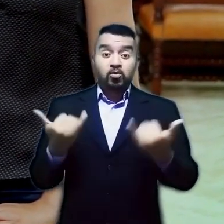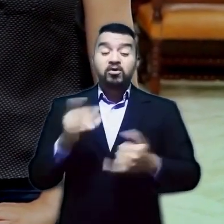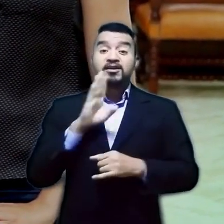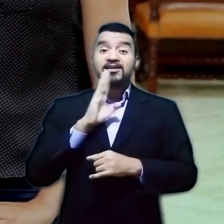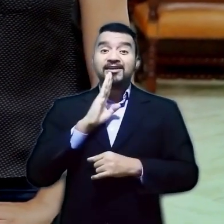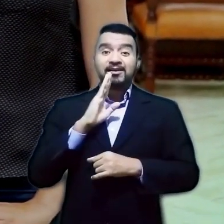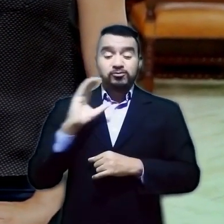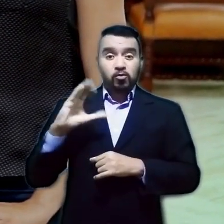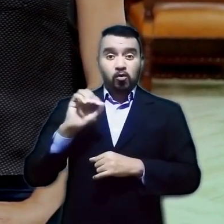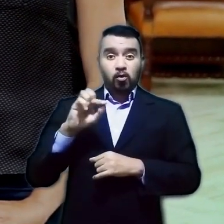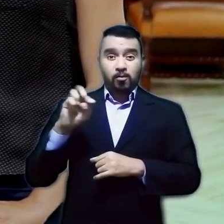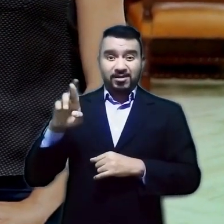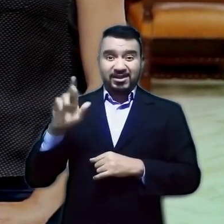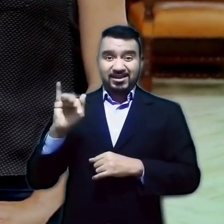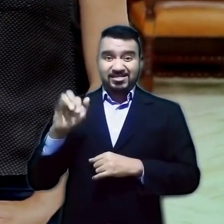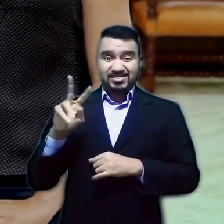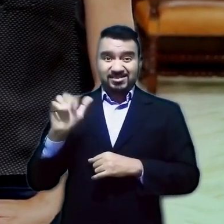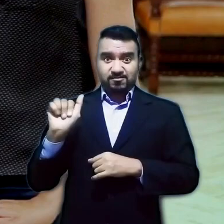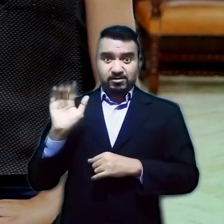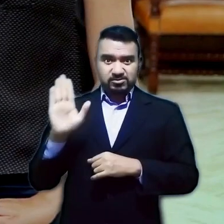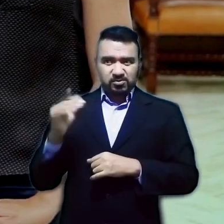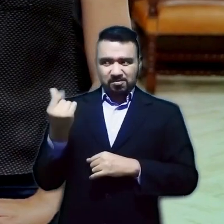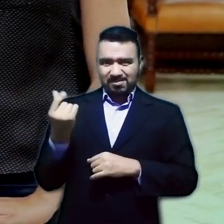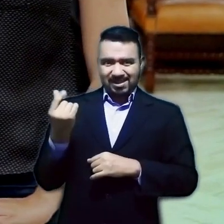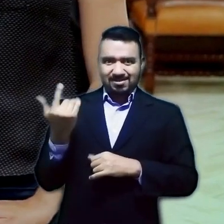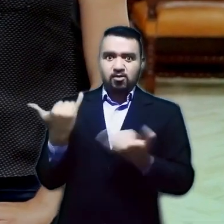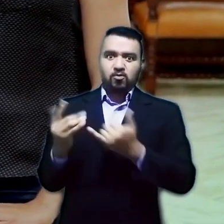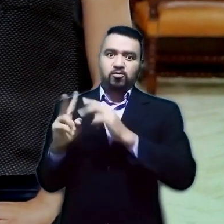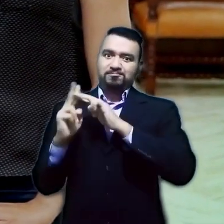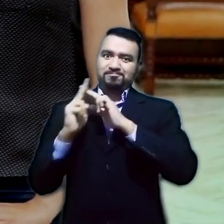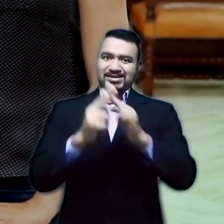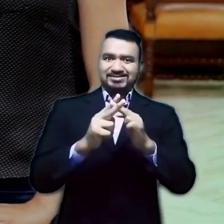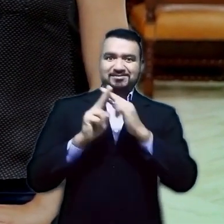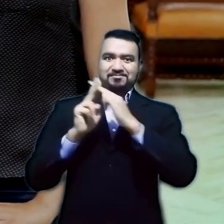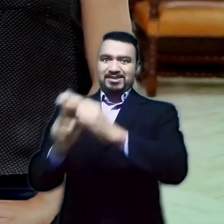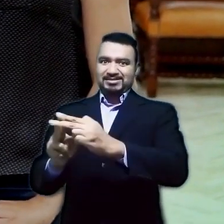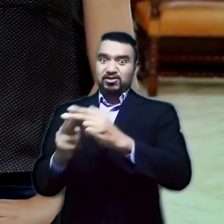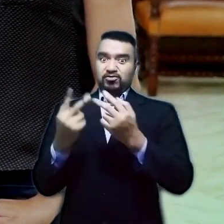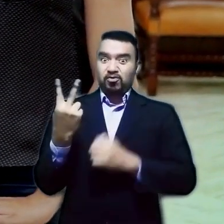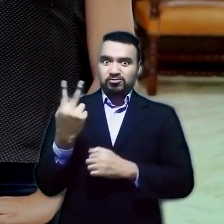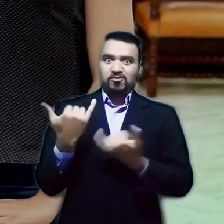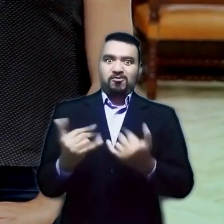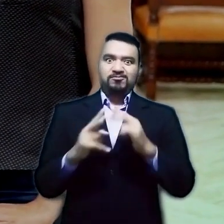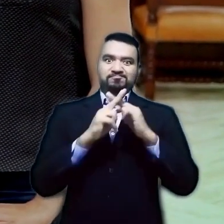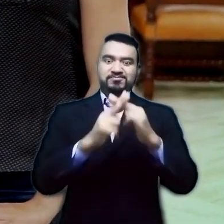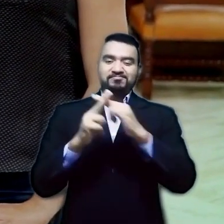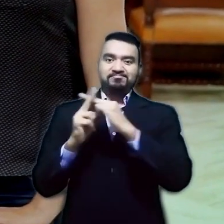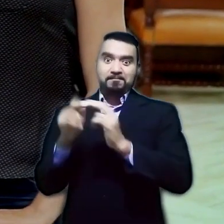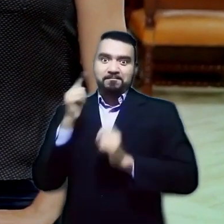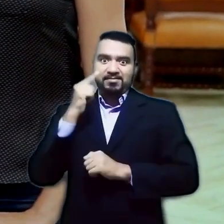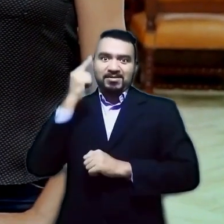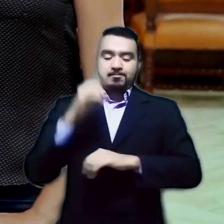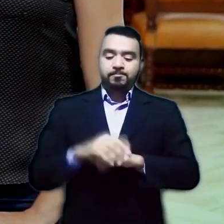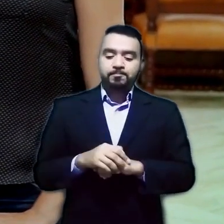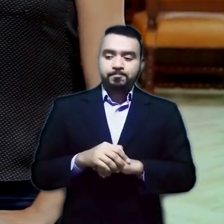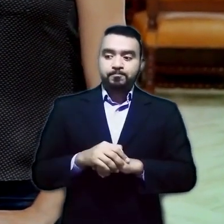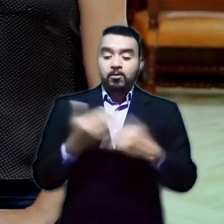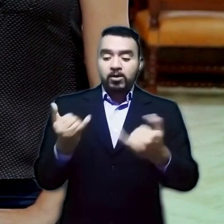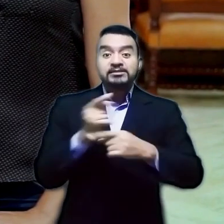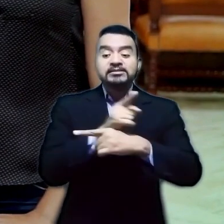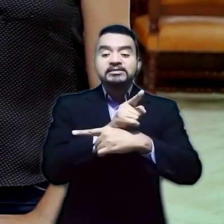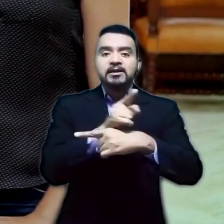de la Cooperativa Financiera de Antioquia a entregar los dos primeros créditos en el municipio. Y esta